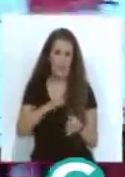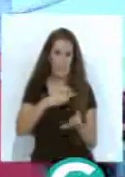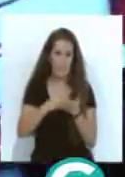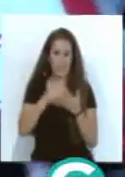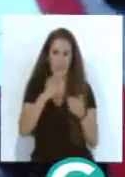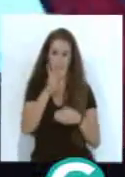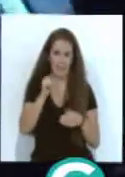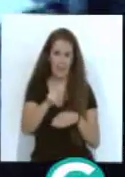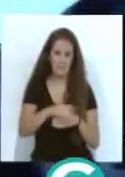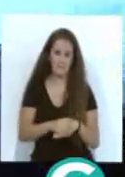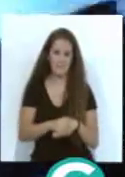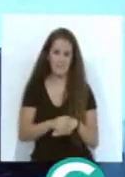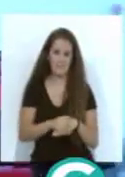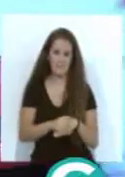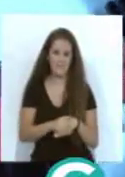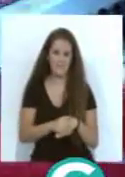ahí.